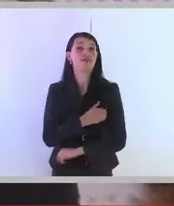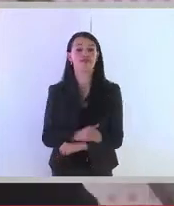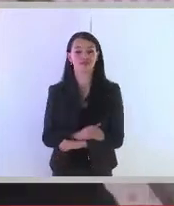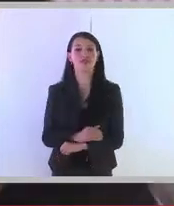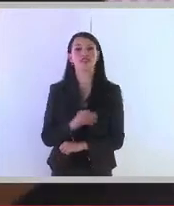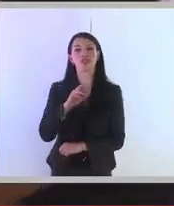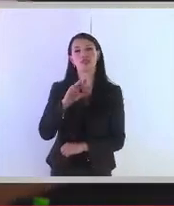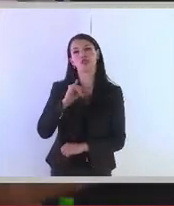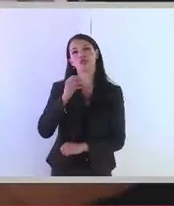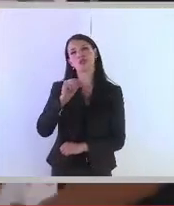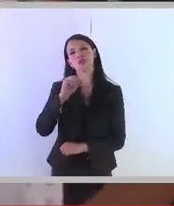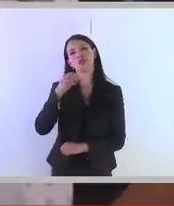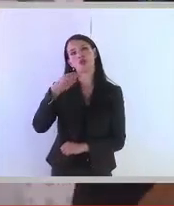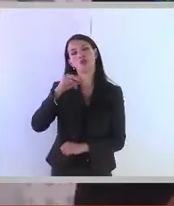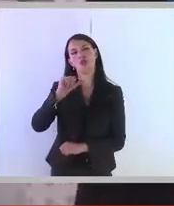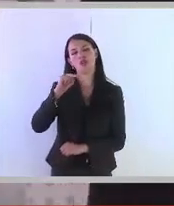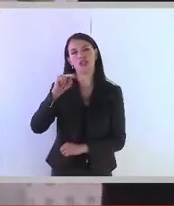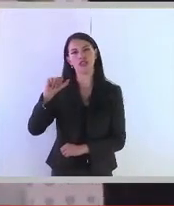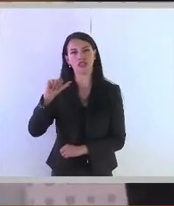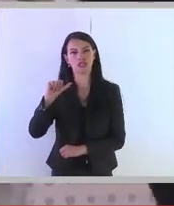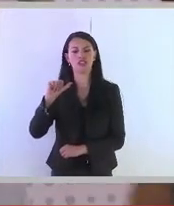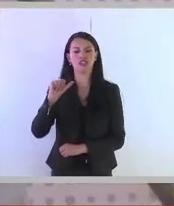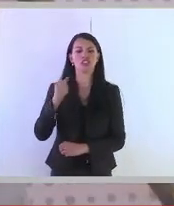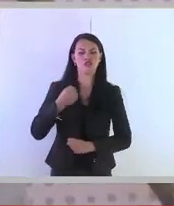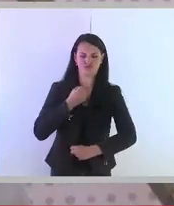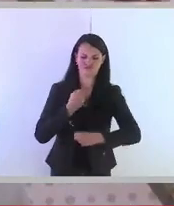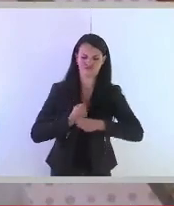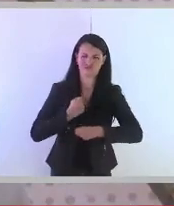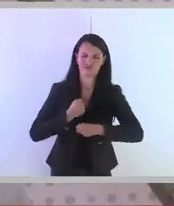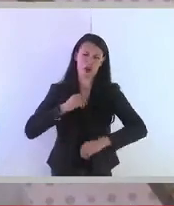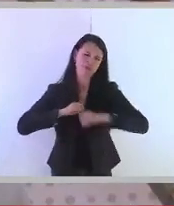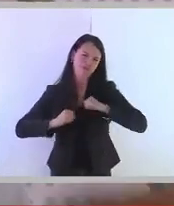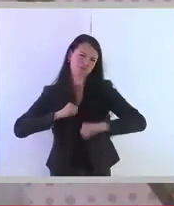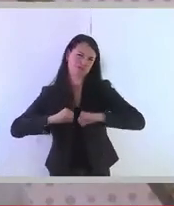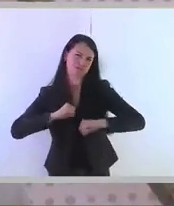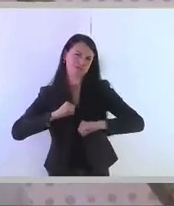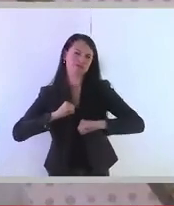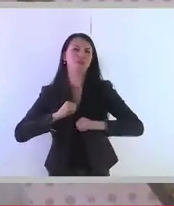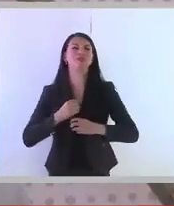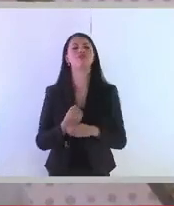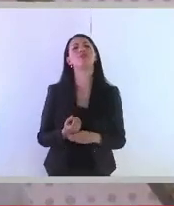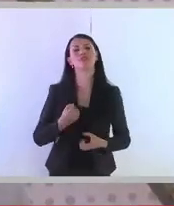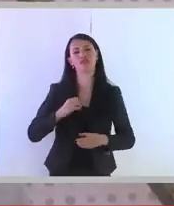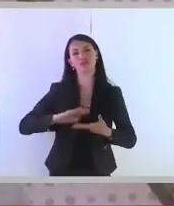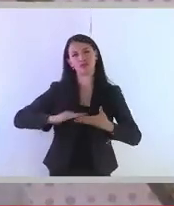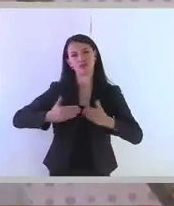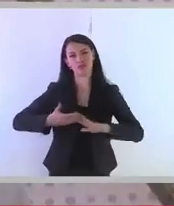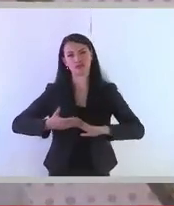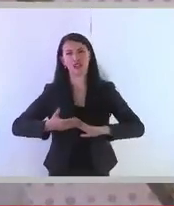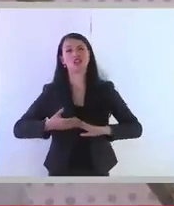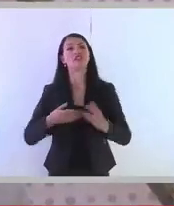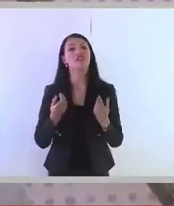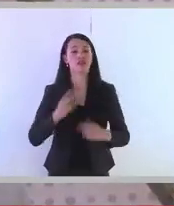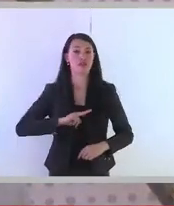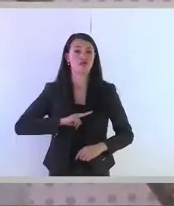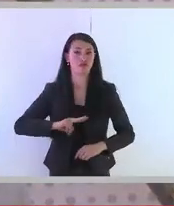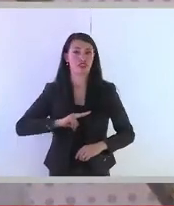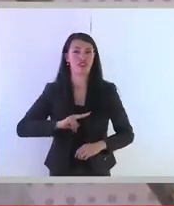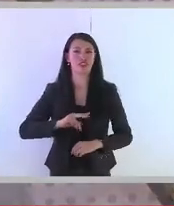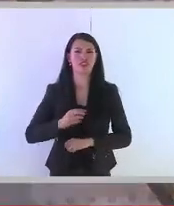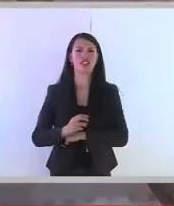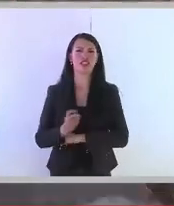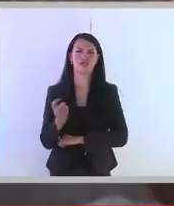un trabajo extraordinario en las comunidades, la viceministra de Minas.